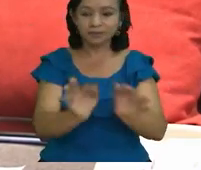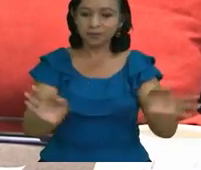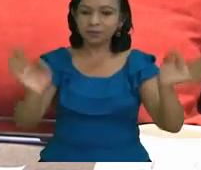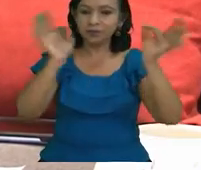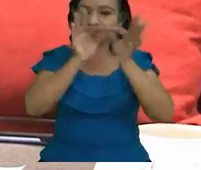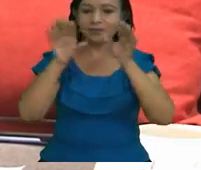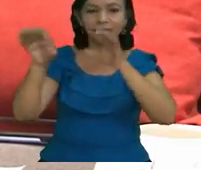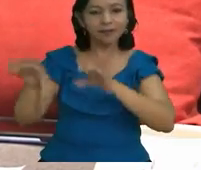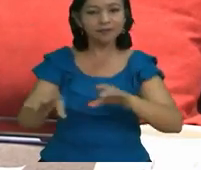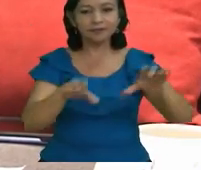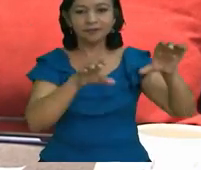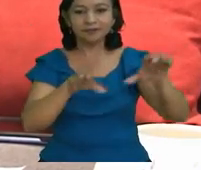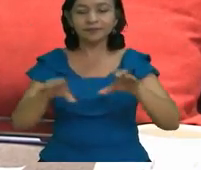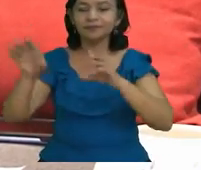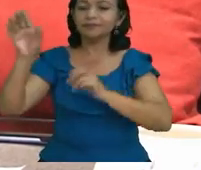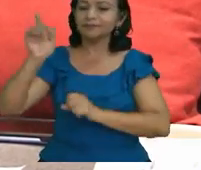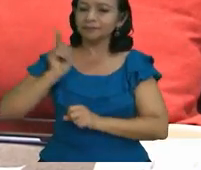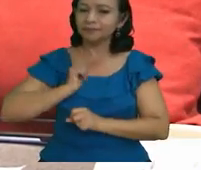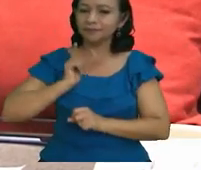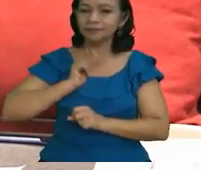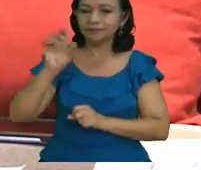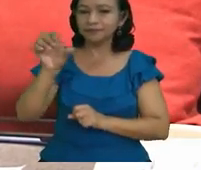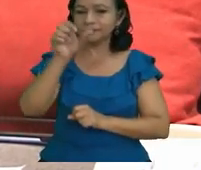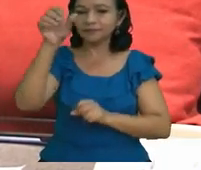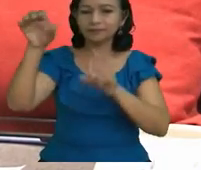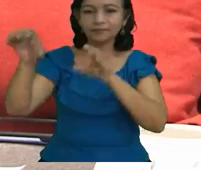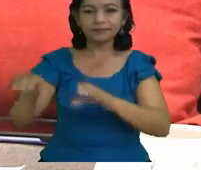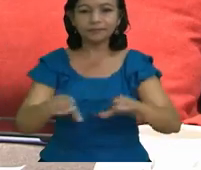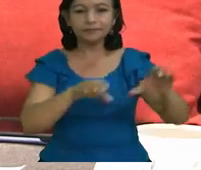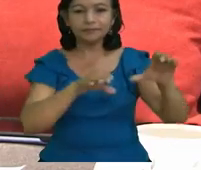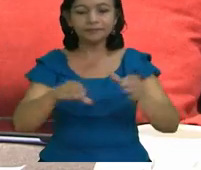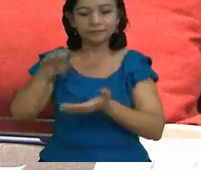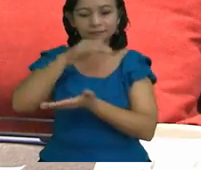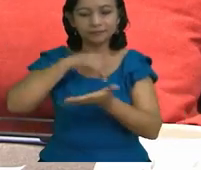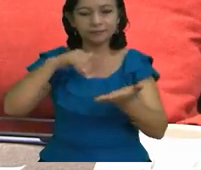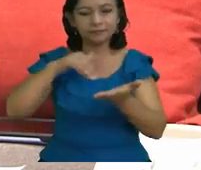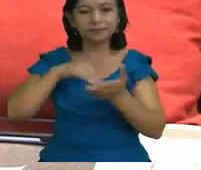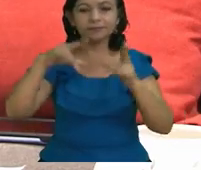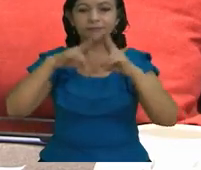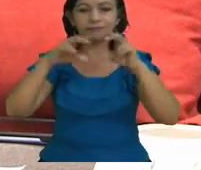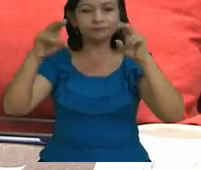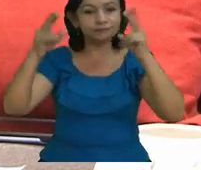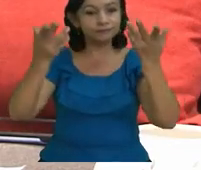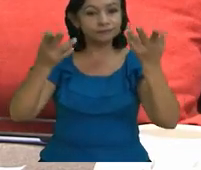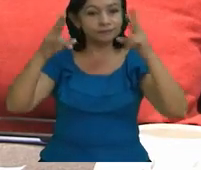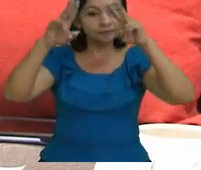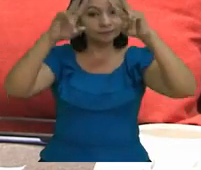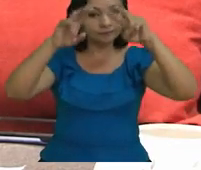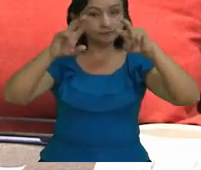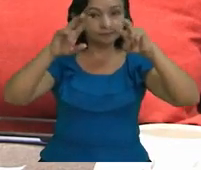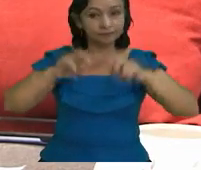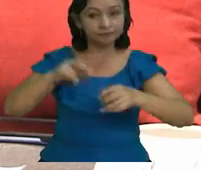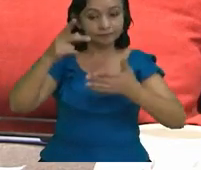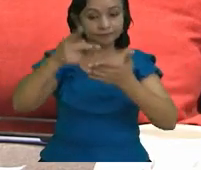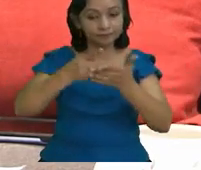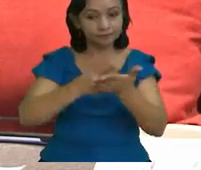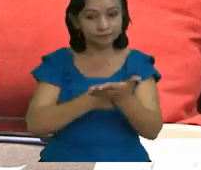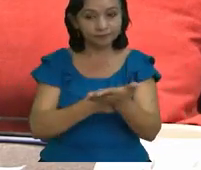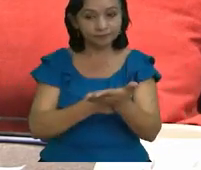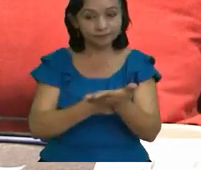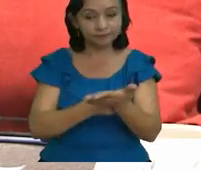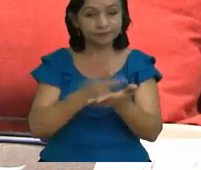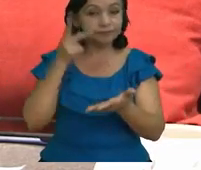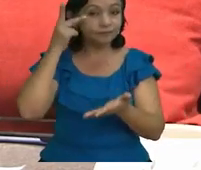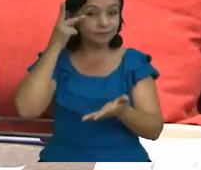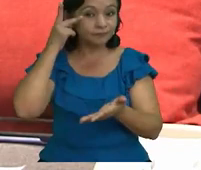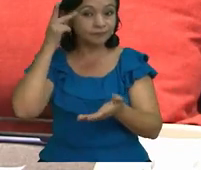importantísimo evento. También tenemos otro evento como sede, que es la valoración o la evaluación de proyectos que tenemos con Corea